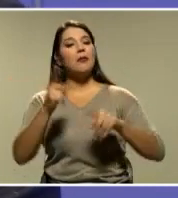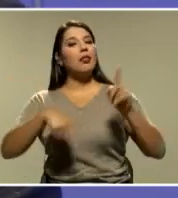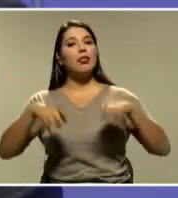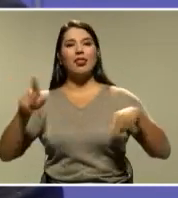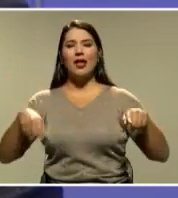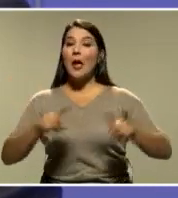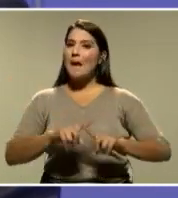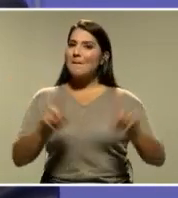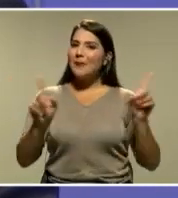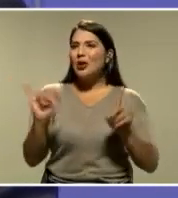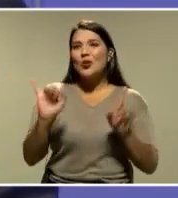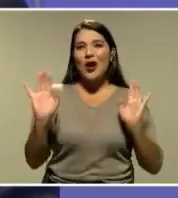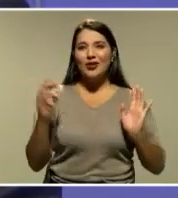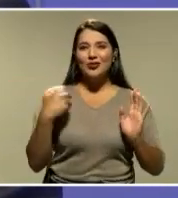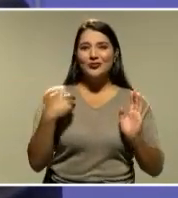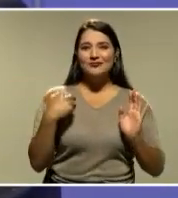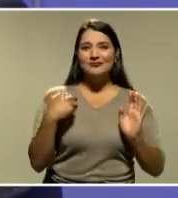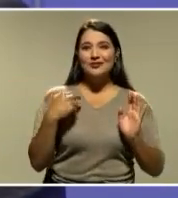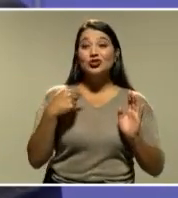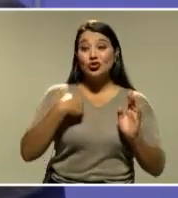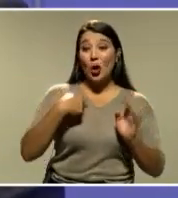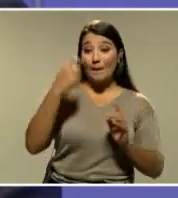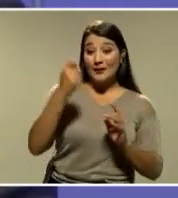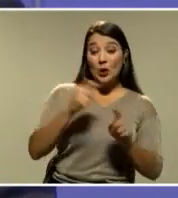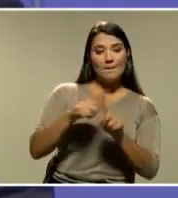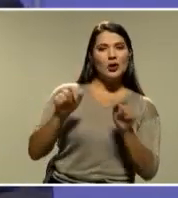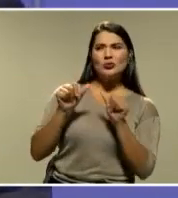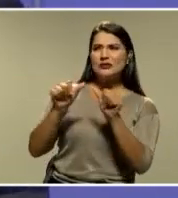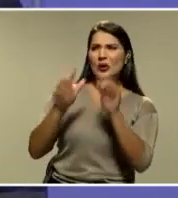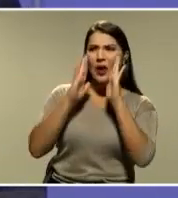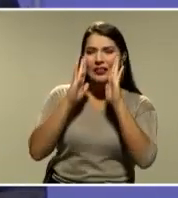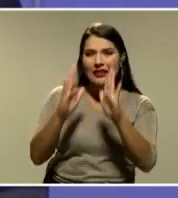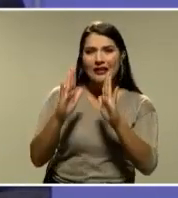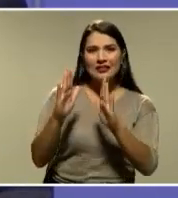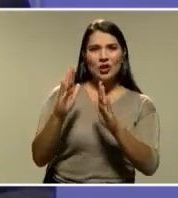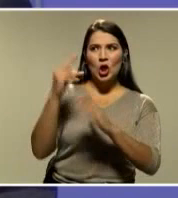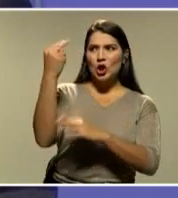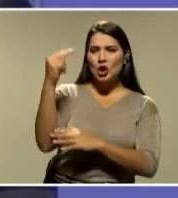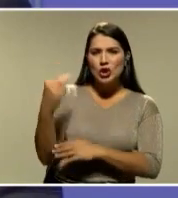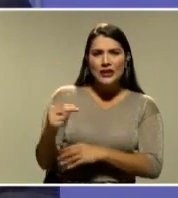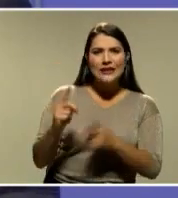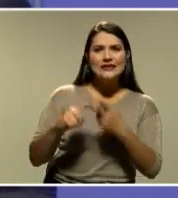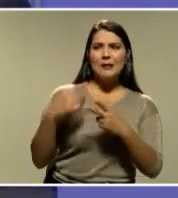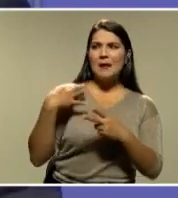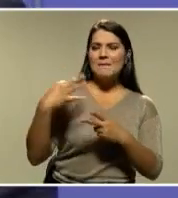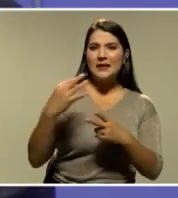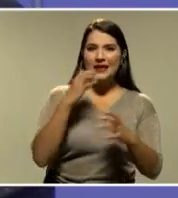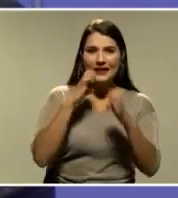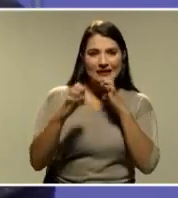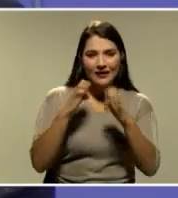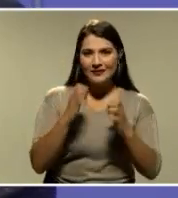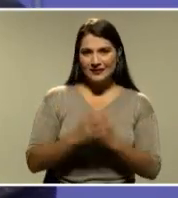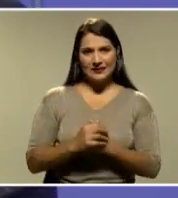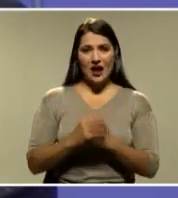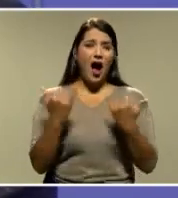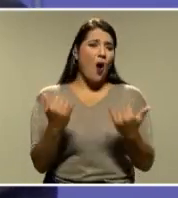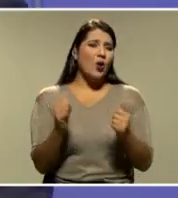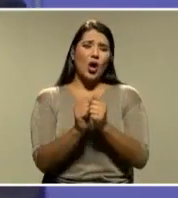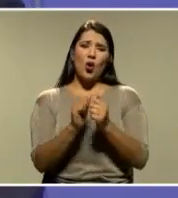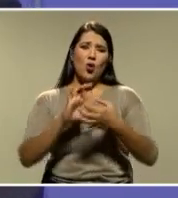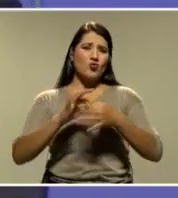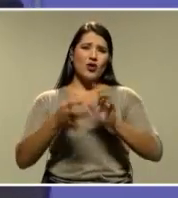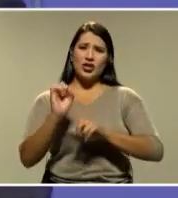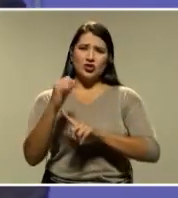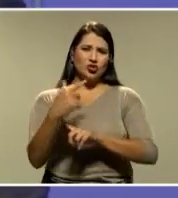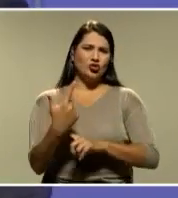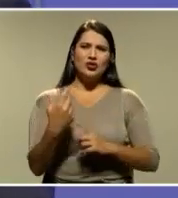las noticias, me han invitado a entrevistas, no hay forma, incluso ahora con la existencia de las redes sociales, incluso